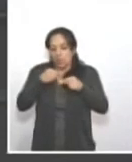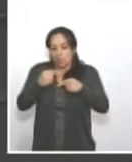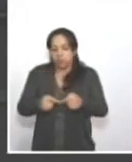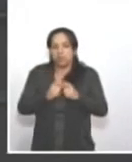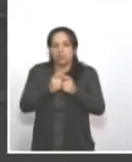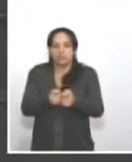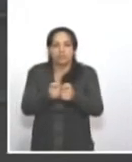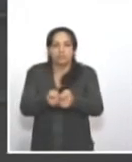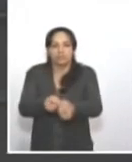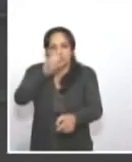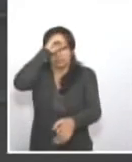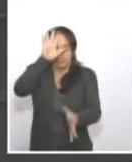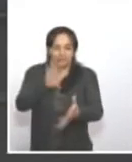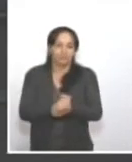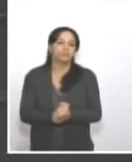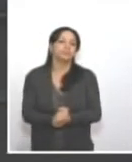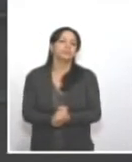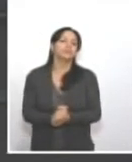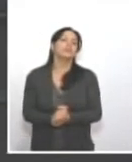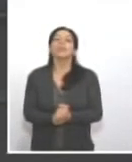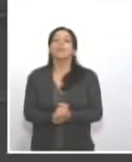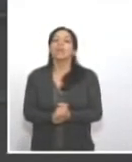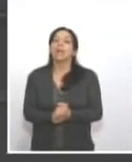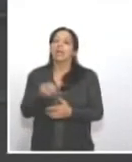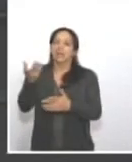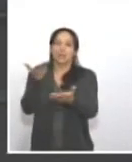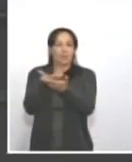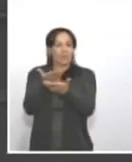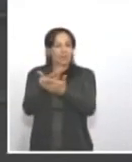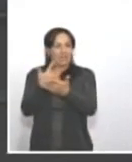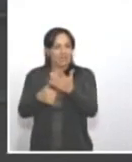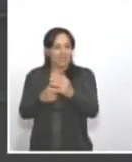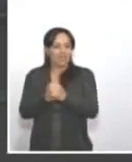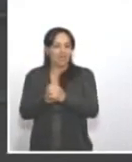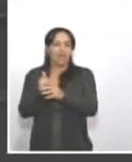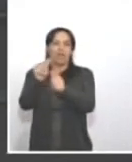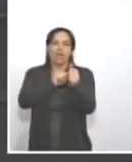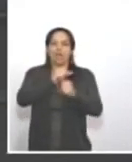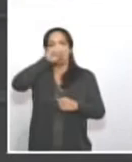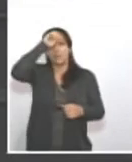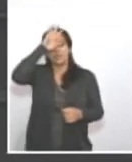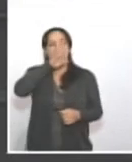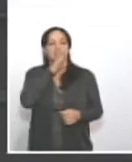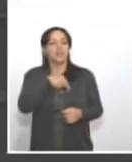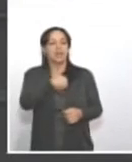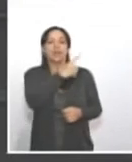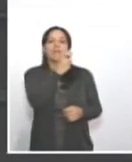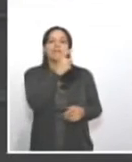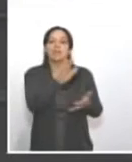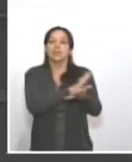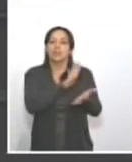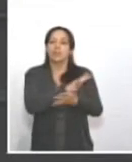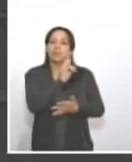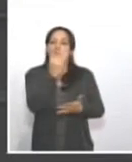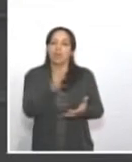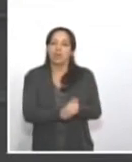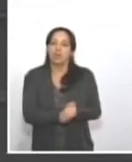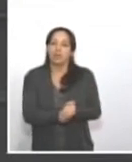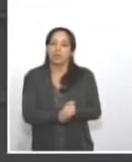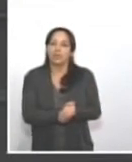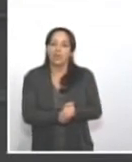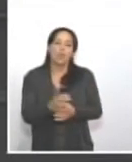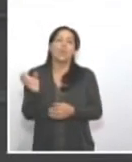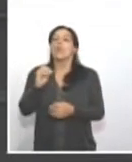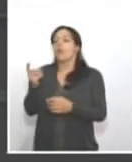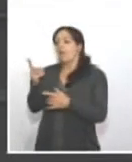larguísimas en Colombia. Entonces, la tesis de que cada minero al que le falte un título o le